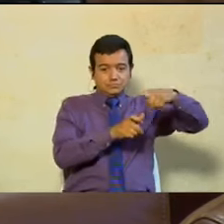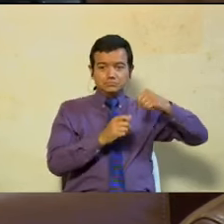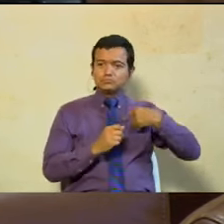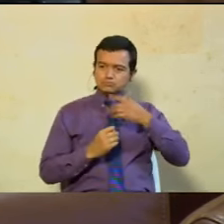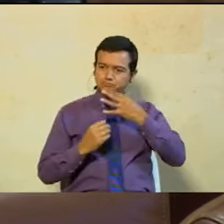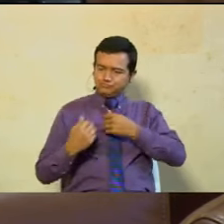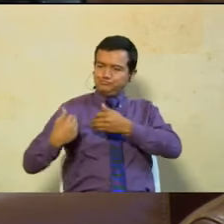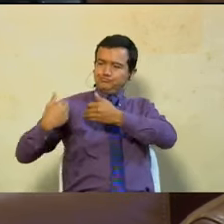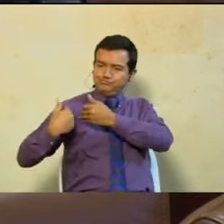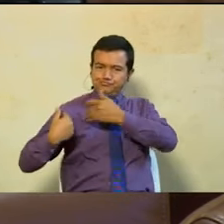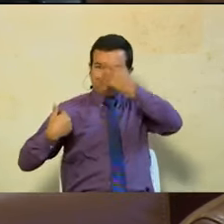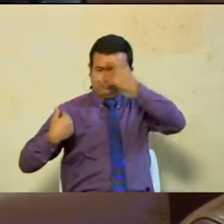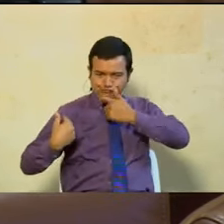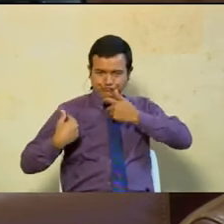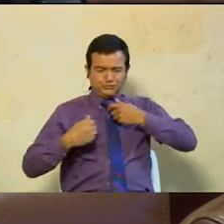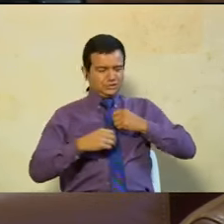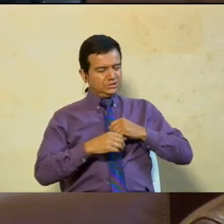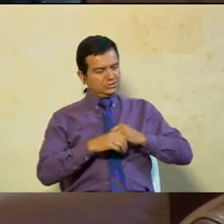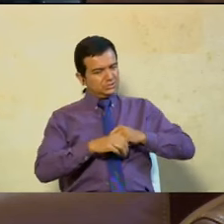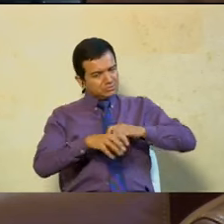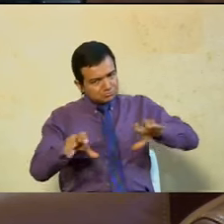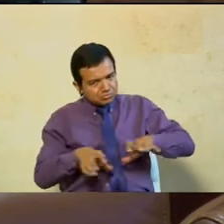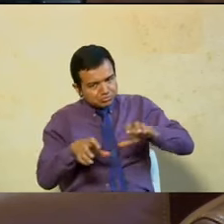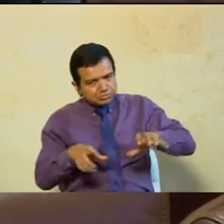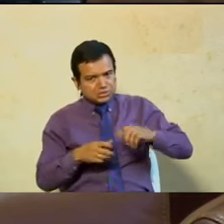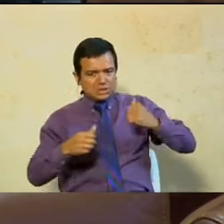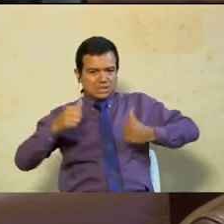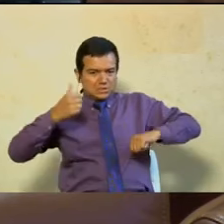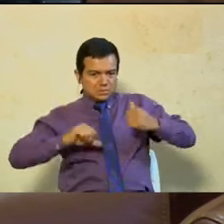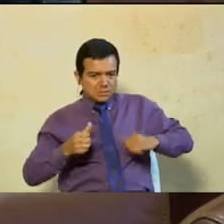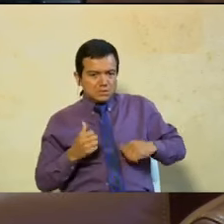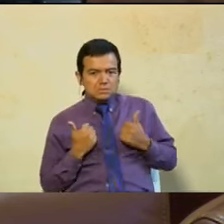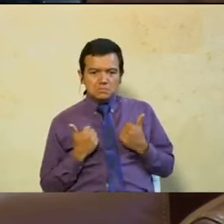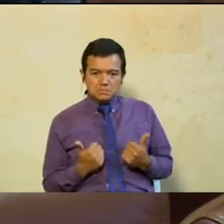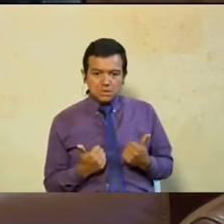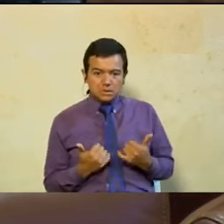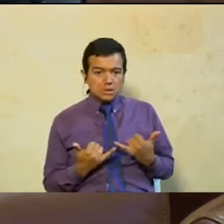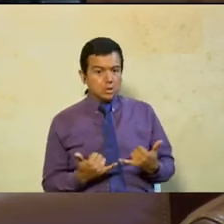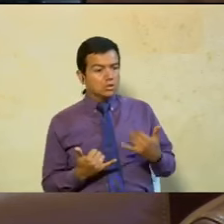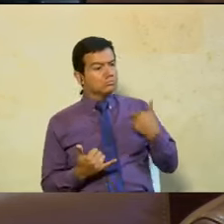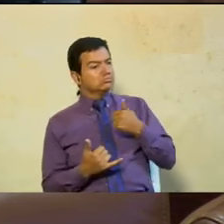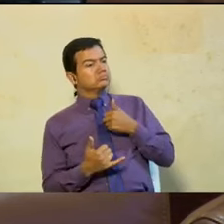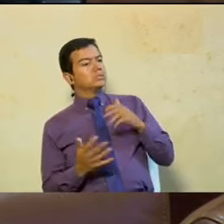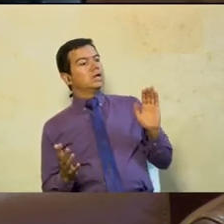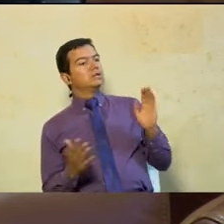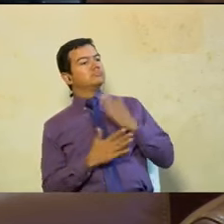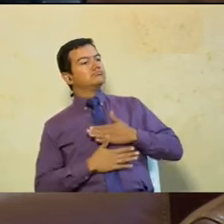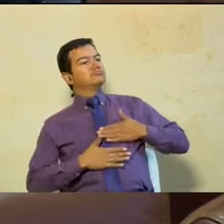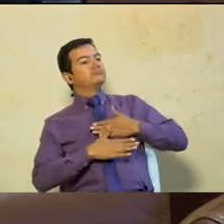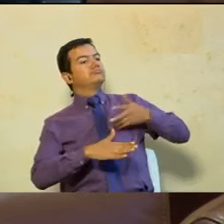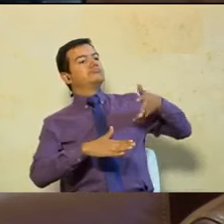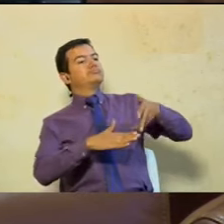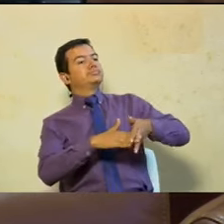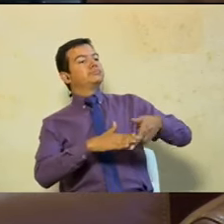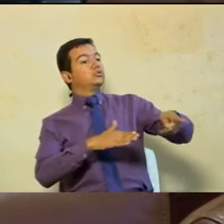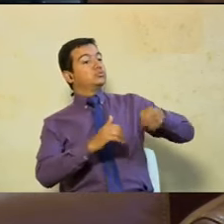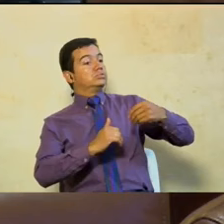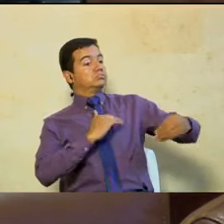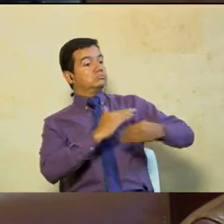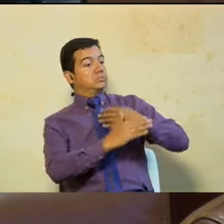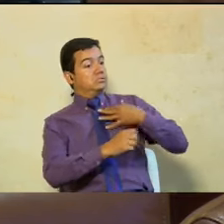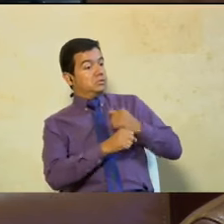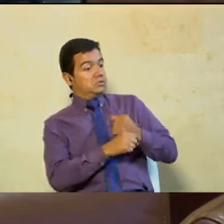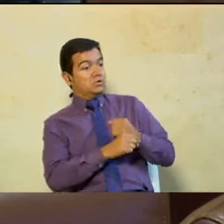responsabilidad lo han hecho bien señor ministro y ahora les vamos a hacer cenar la posibilidad a través de este proyecto de